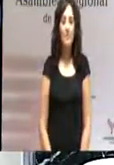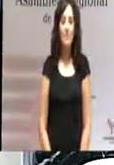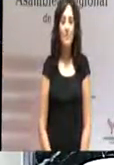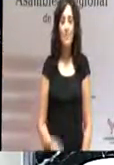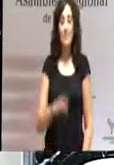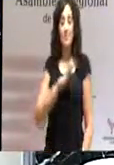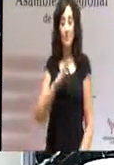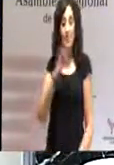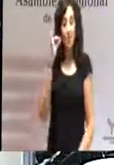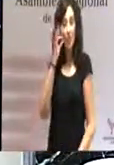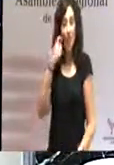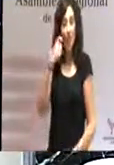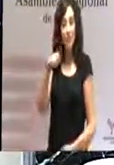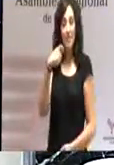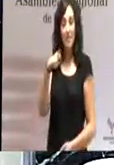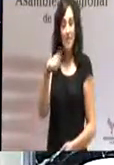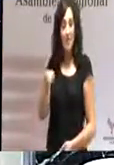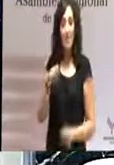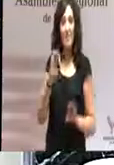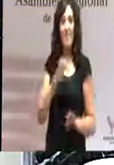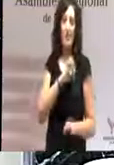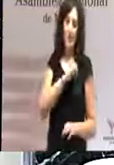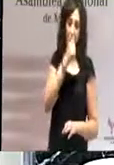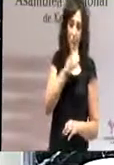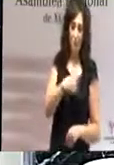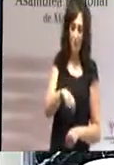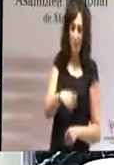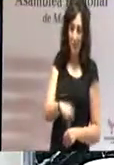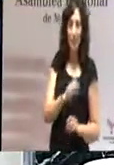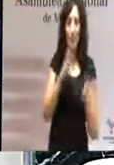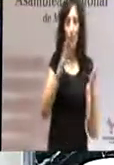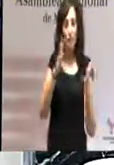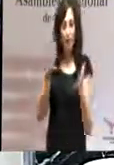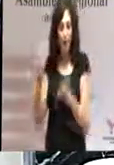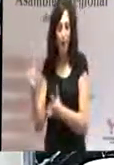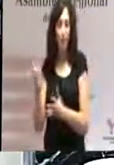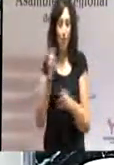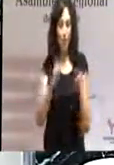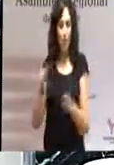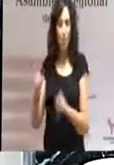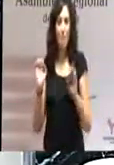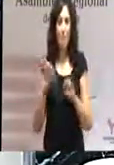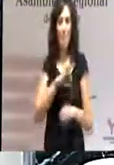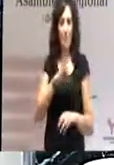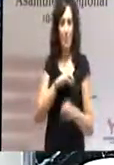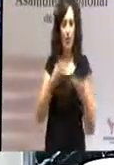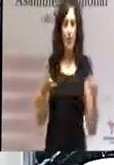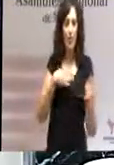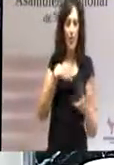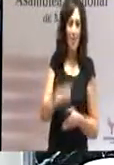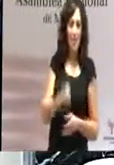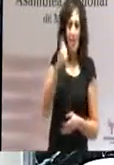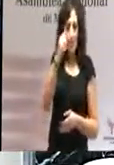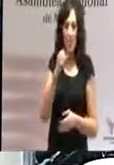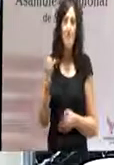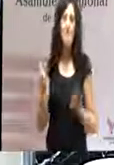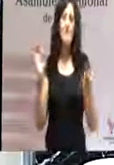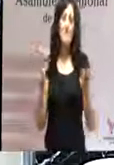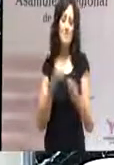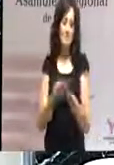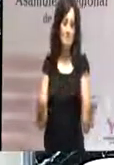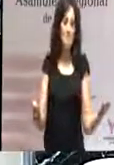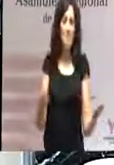Señora presidenta, señor presidente, consejeros, señorías, alcaldes, señores de